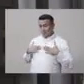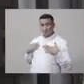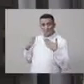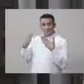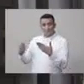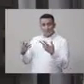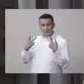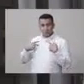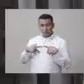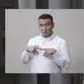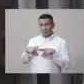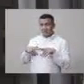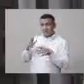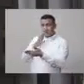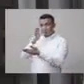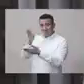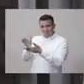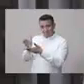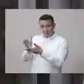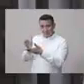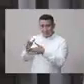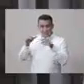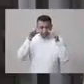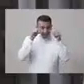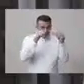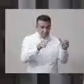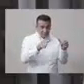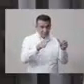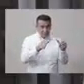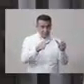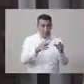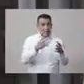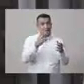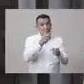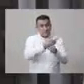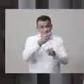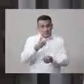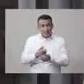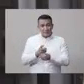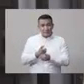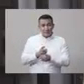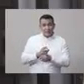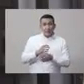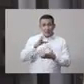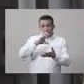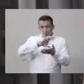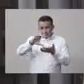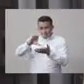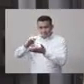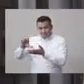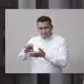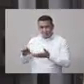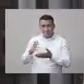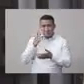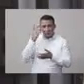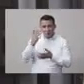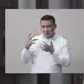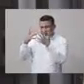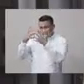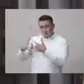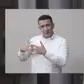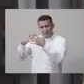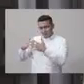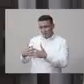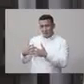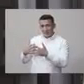se han comprometido, que han demostrado su compromiso con la salud pública y con una economía abierta, sana,